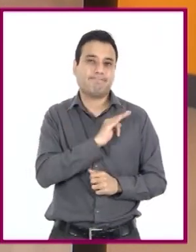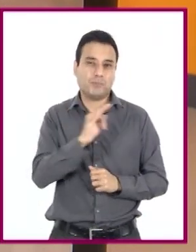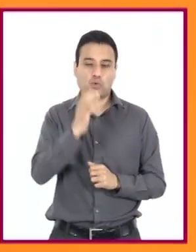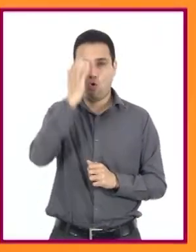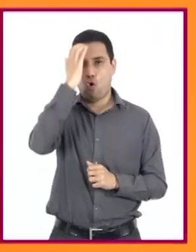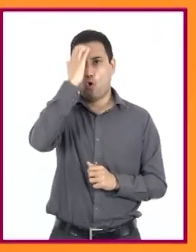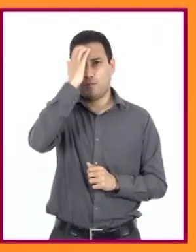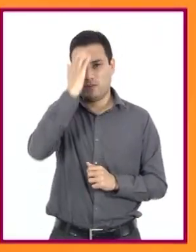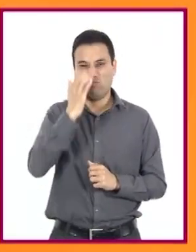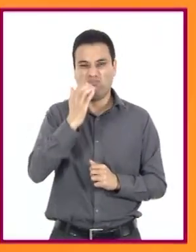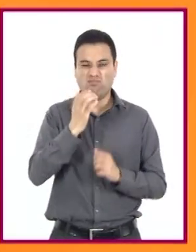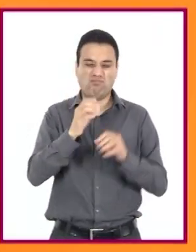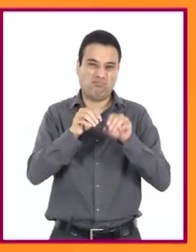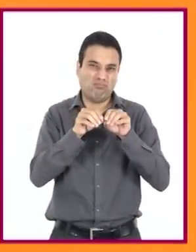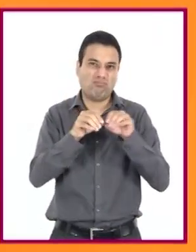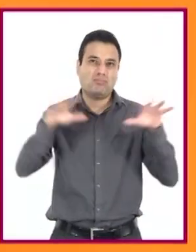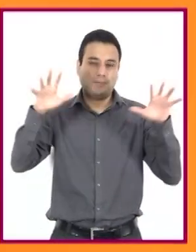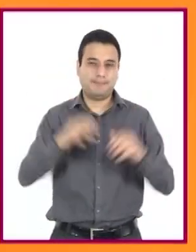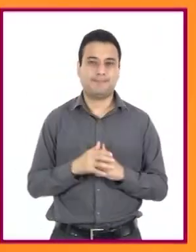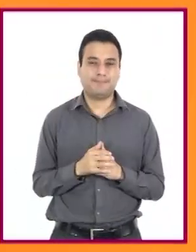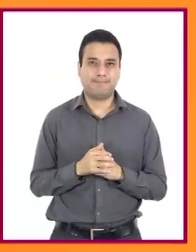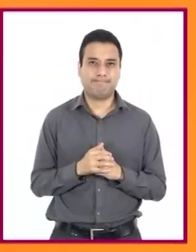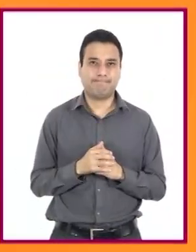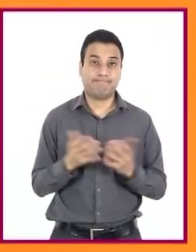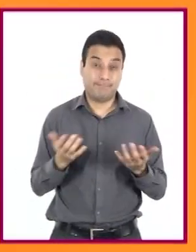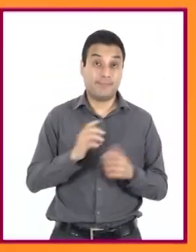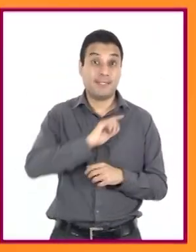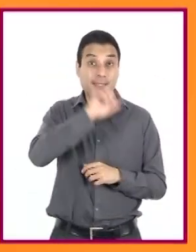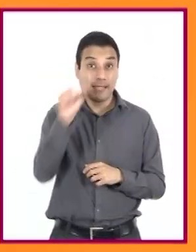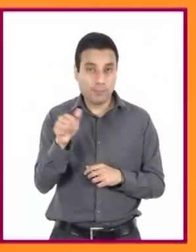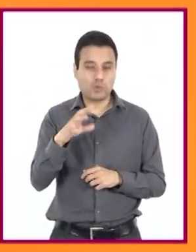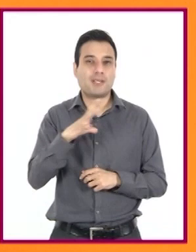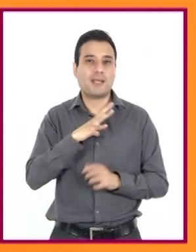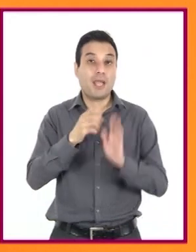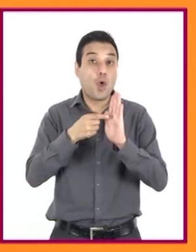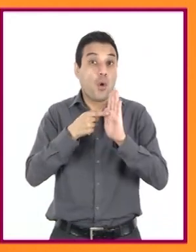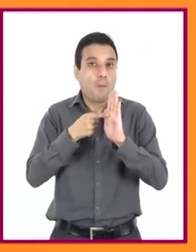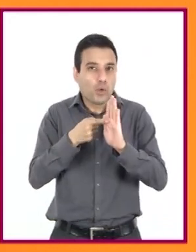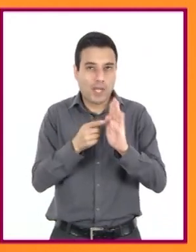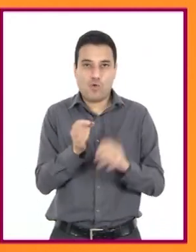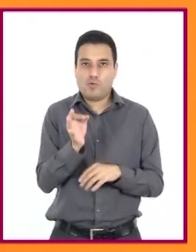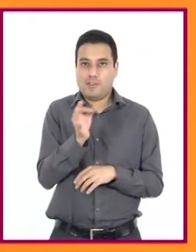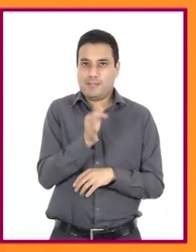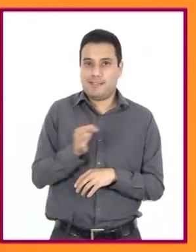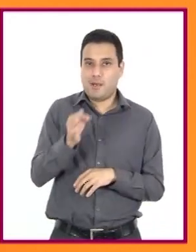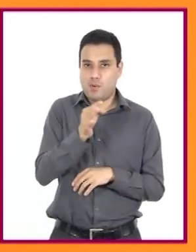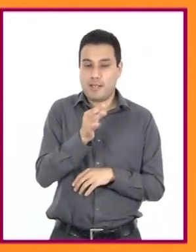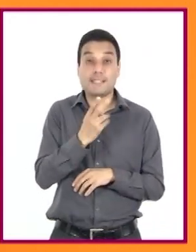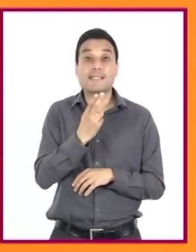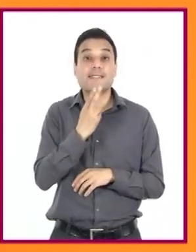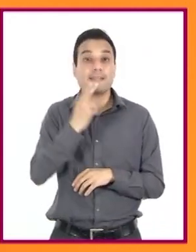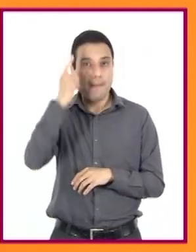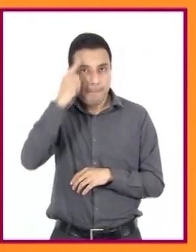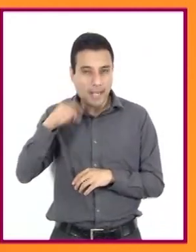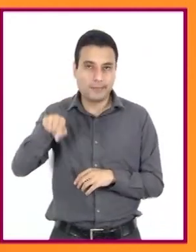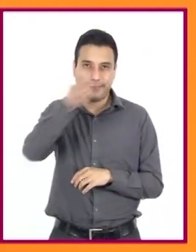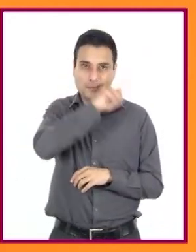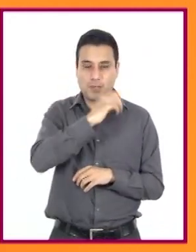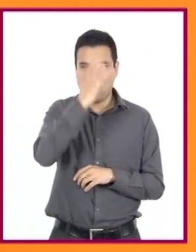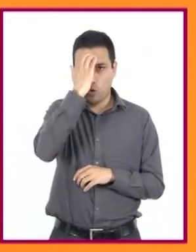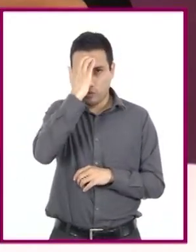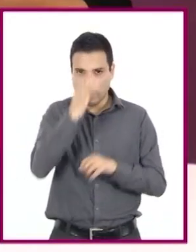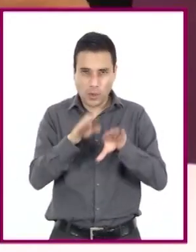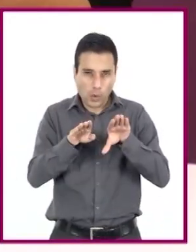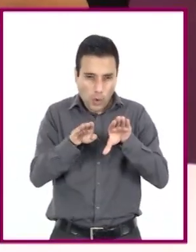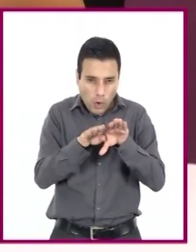conocimiento, con lo cual se pudo desarrollar el modelo de célula, útil para entender su estructura y